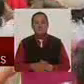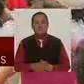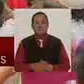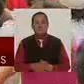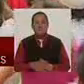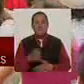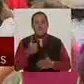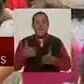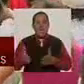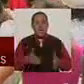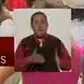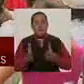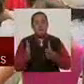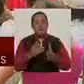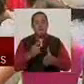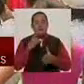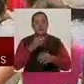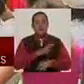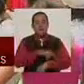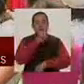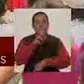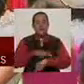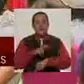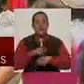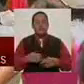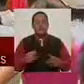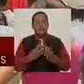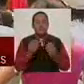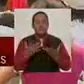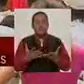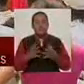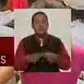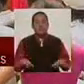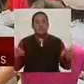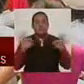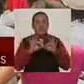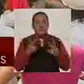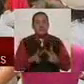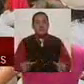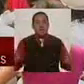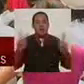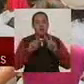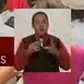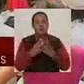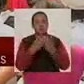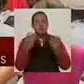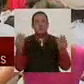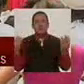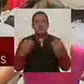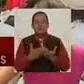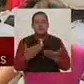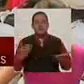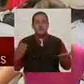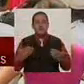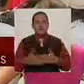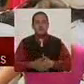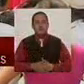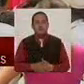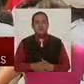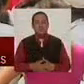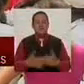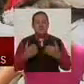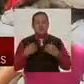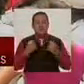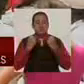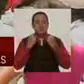Amazonas es una región muy rica, con una enorme biodiversidad. Nos sorprende